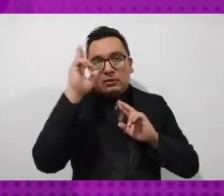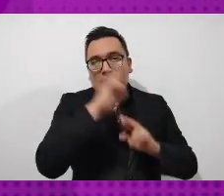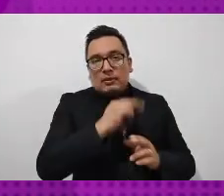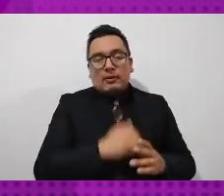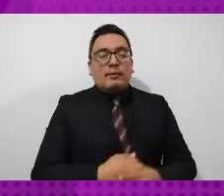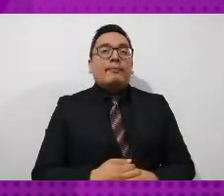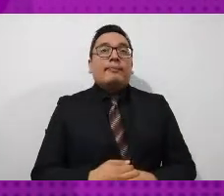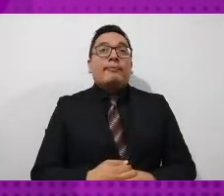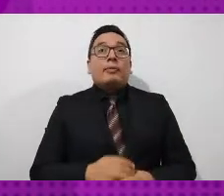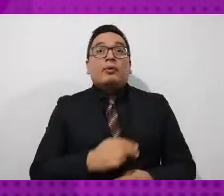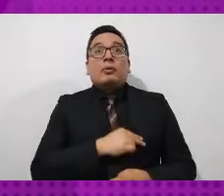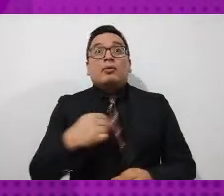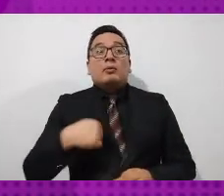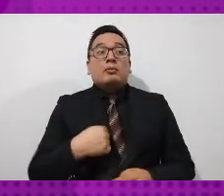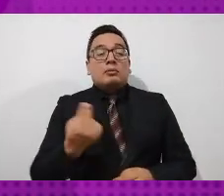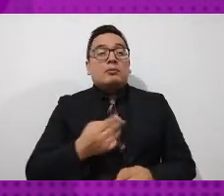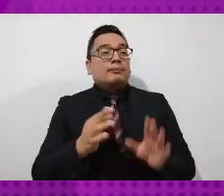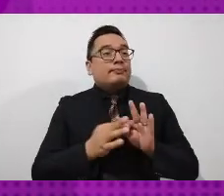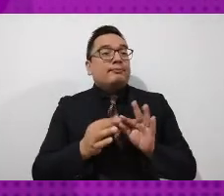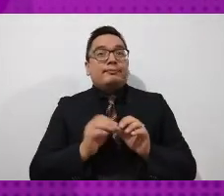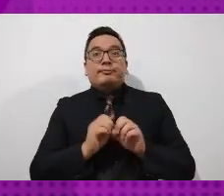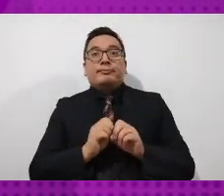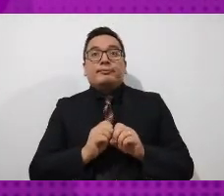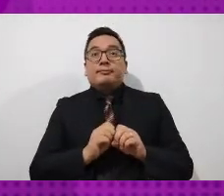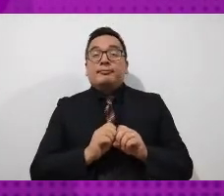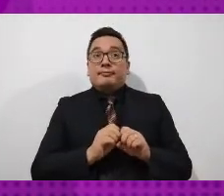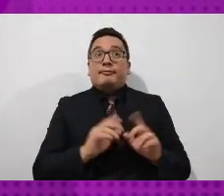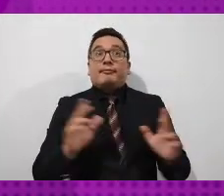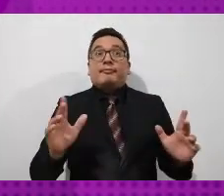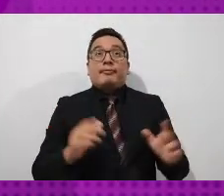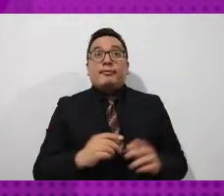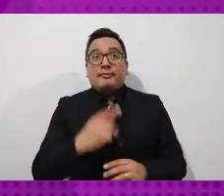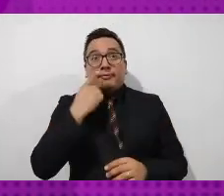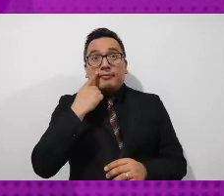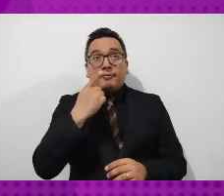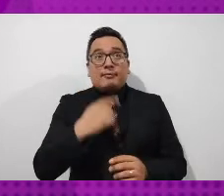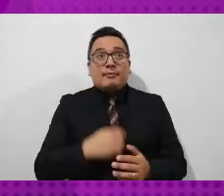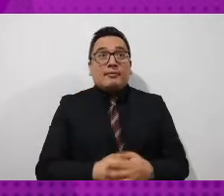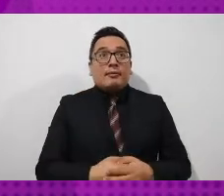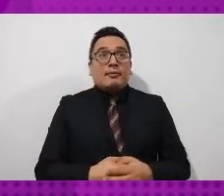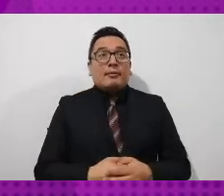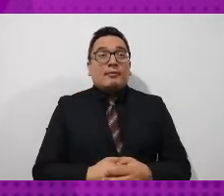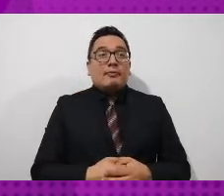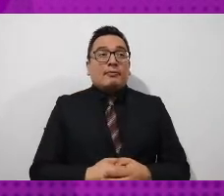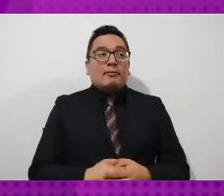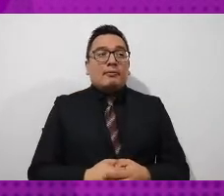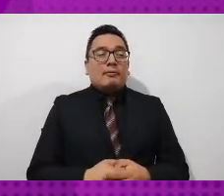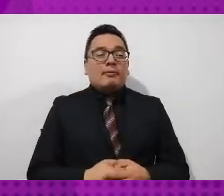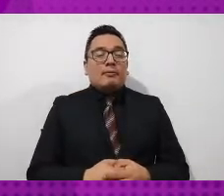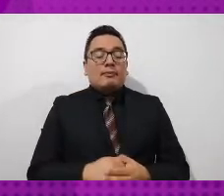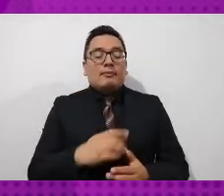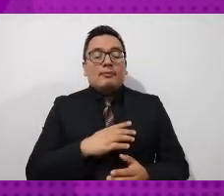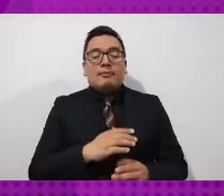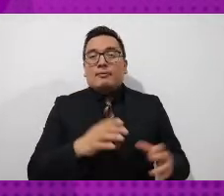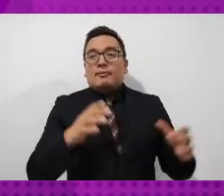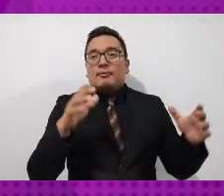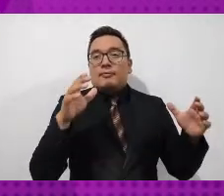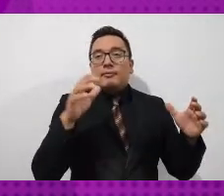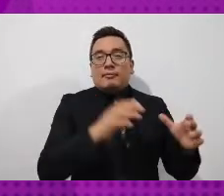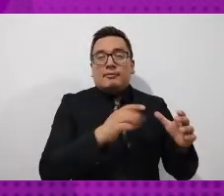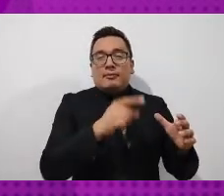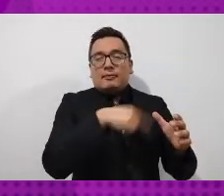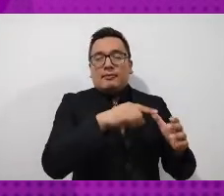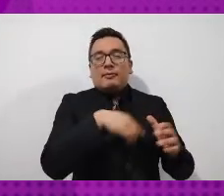tenemos que tener mucha claridad en que en ese sentido se somete ante el Pleno del Congreso del